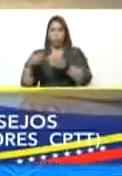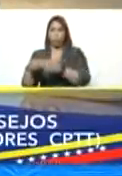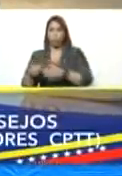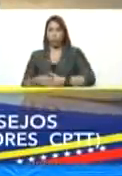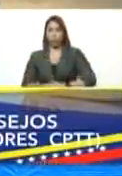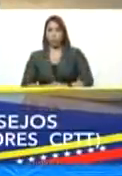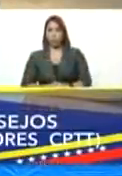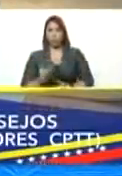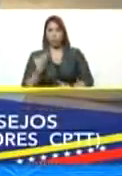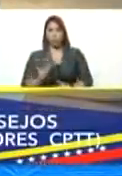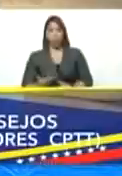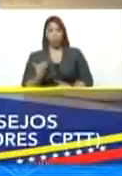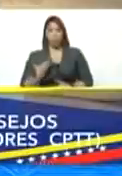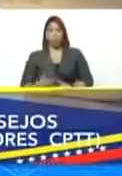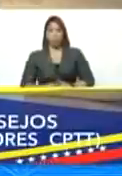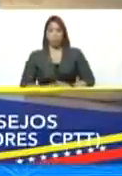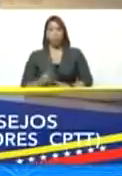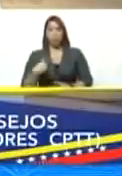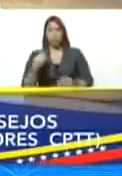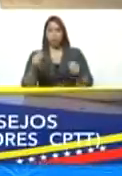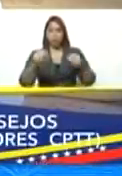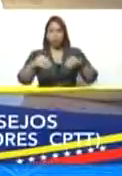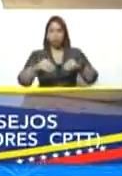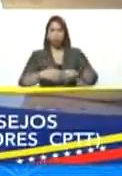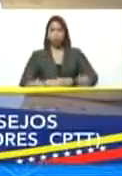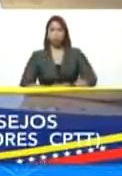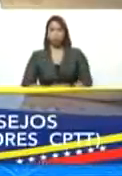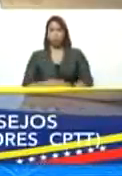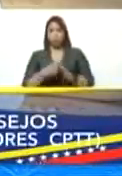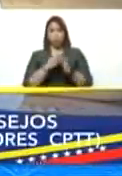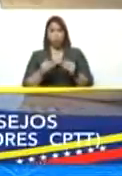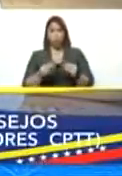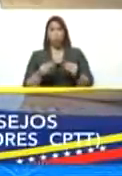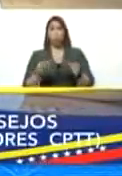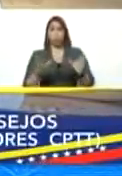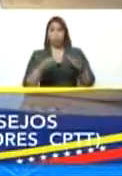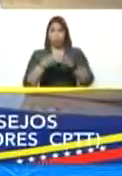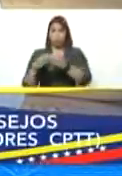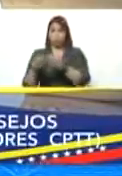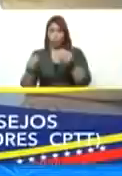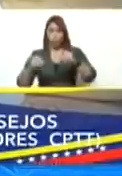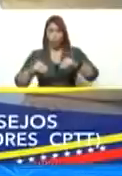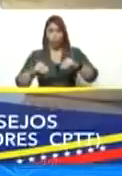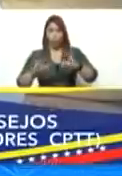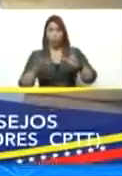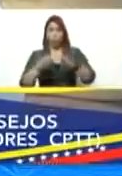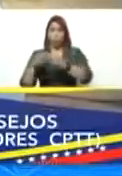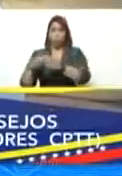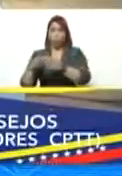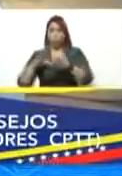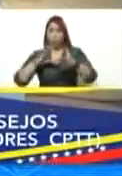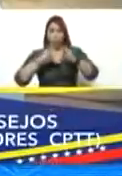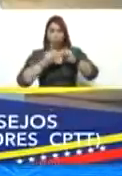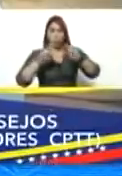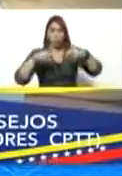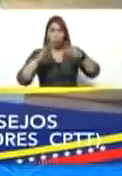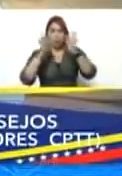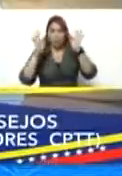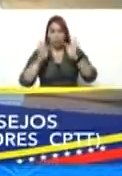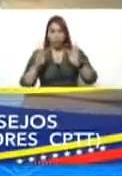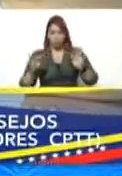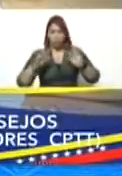Es vital. Yo estoy de acuerdo que todas las convenciones colectivas se adapten a un nuevo módulo, a un